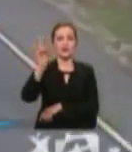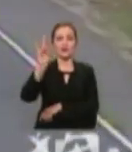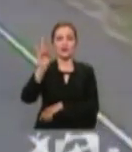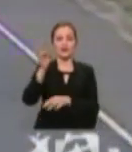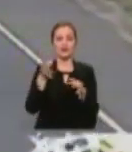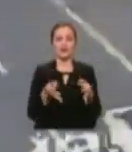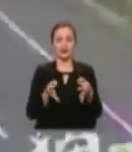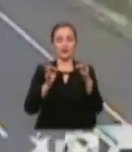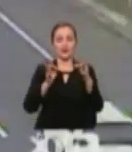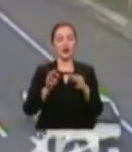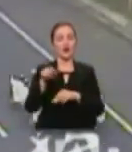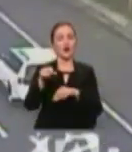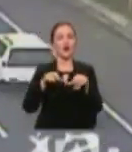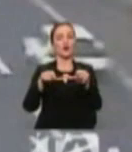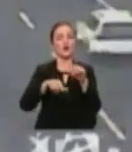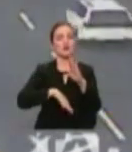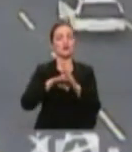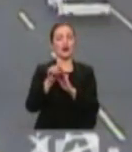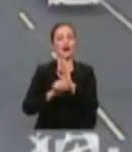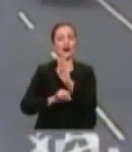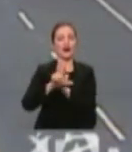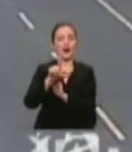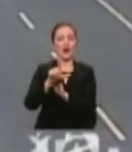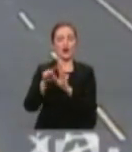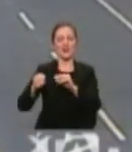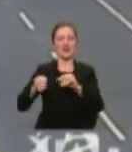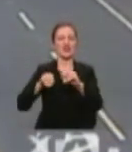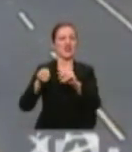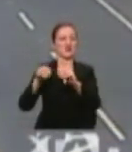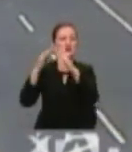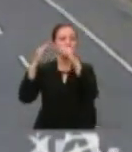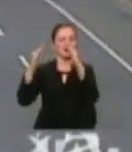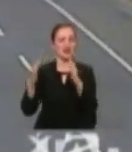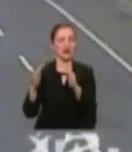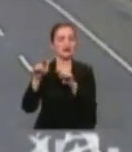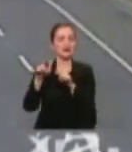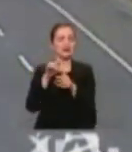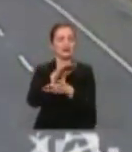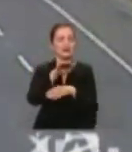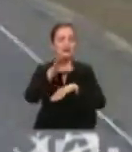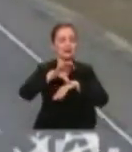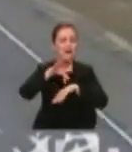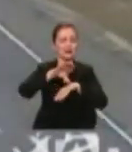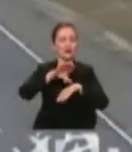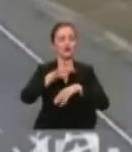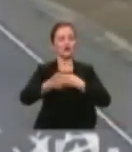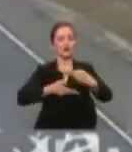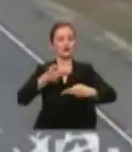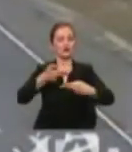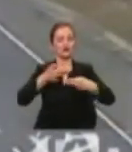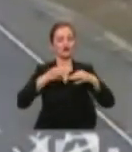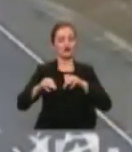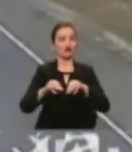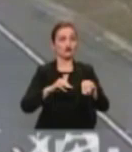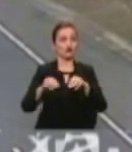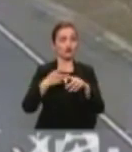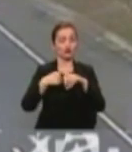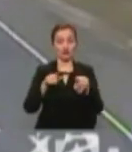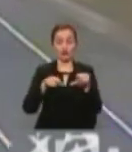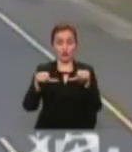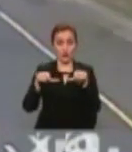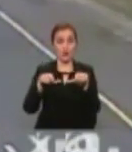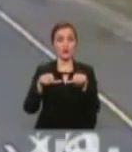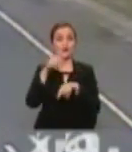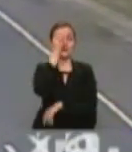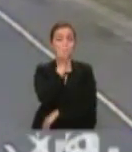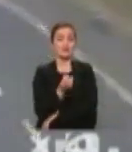Este es uno de los sectores con mayor plusvalía de la capital. Aquí podemos encontrar centros de negocios, centros comerciales y varias urbanizaciones. Así